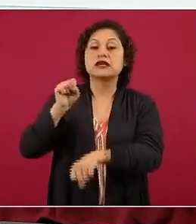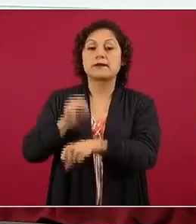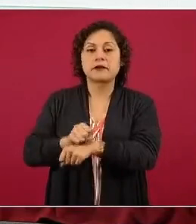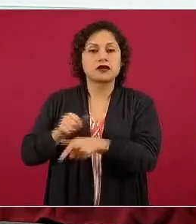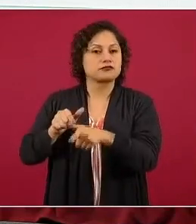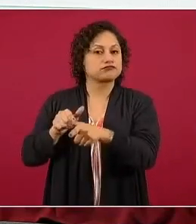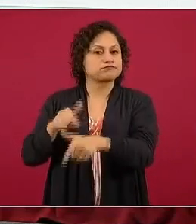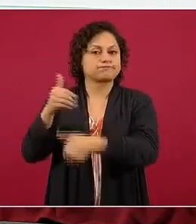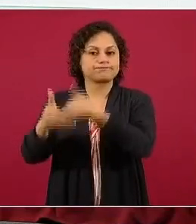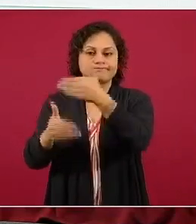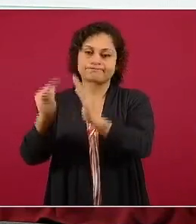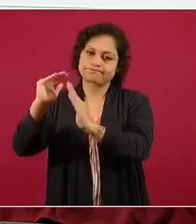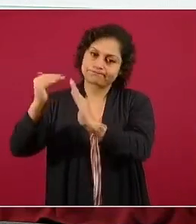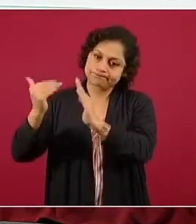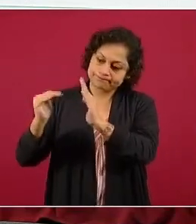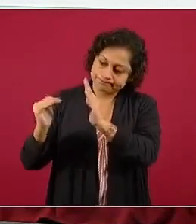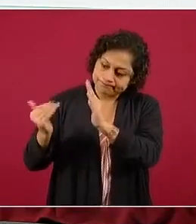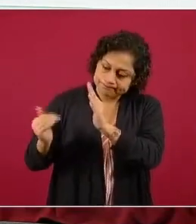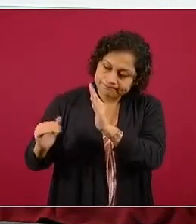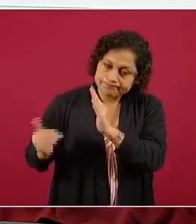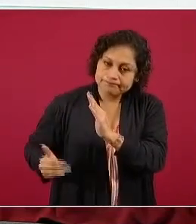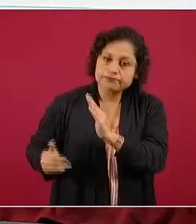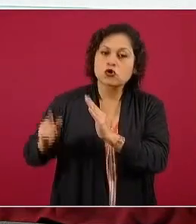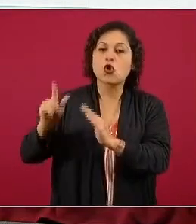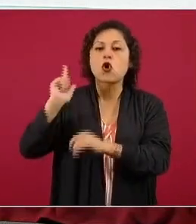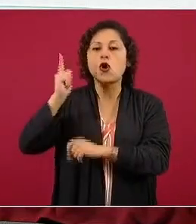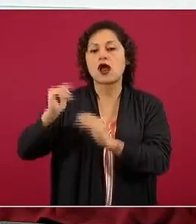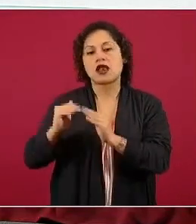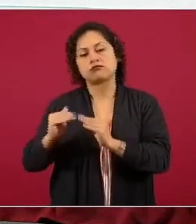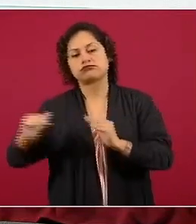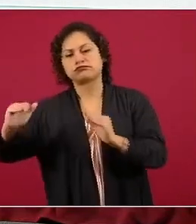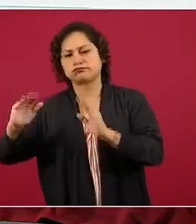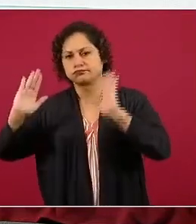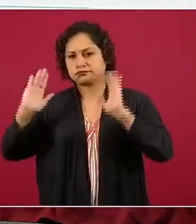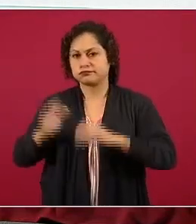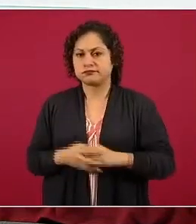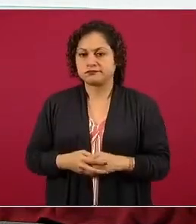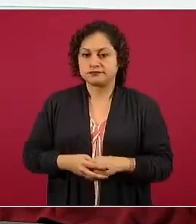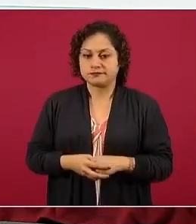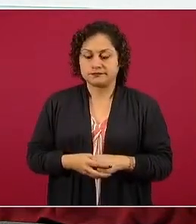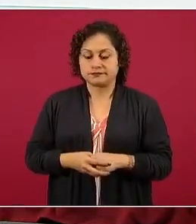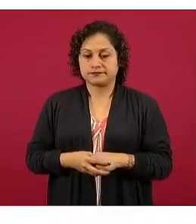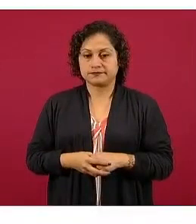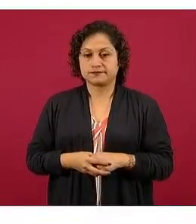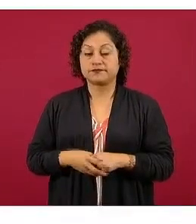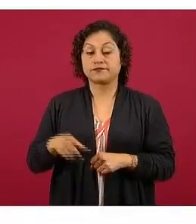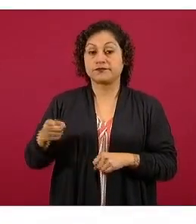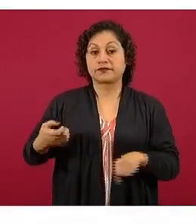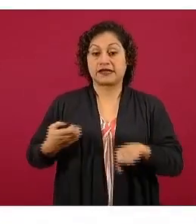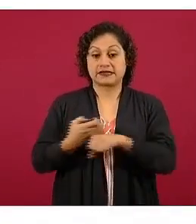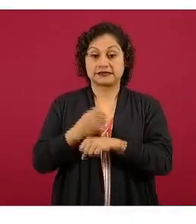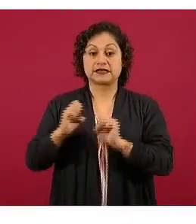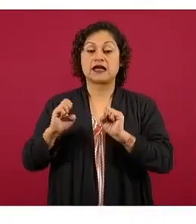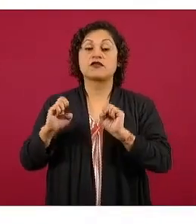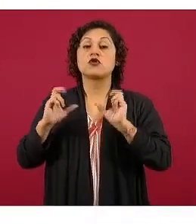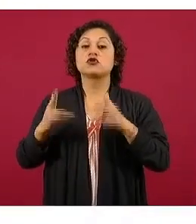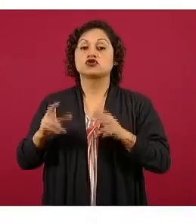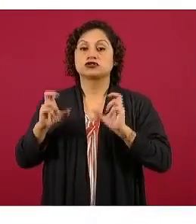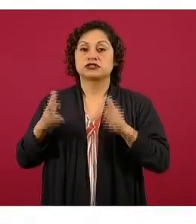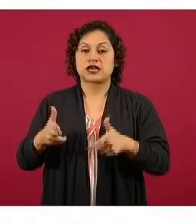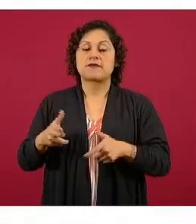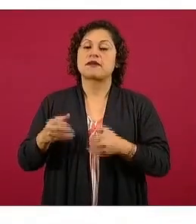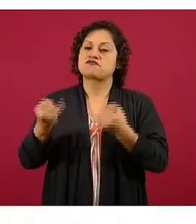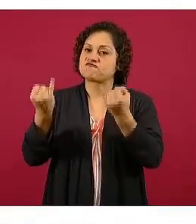descenso, o si acaso tal vez en una meseta. La siguiente, por favor. El estado de Chiapas también de los estados que